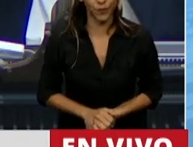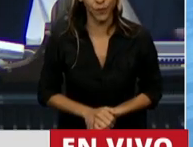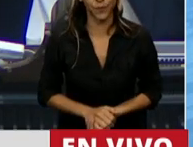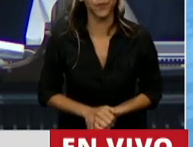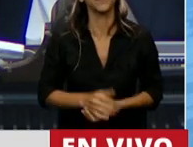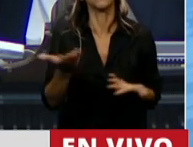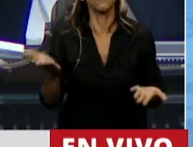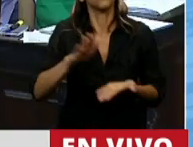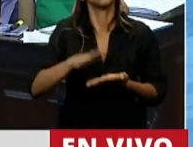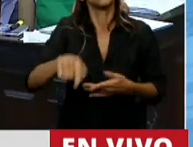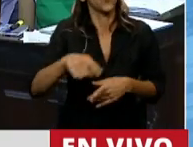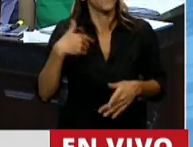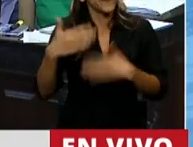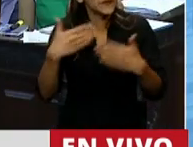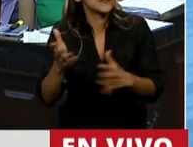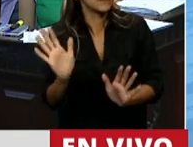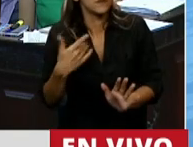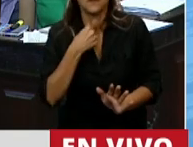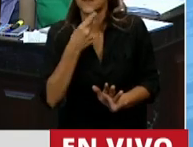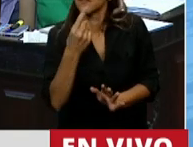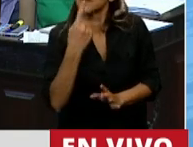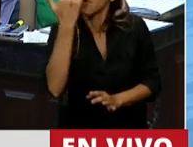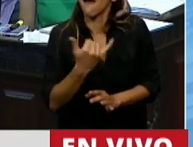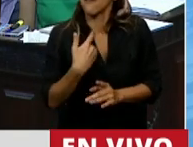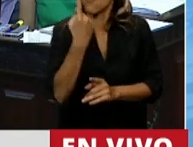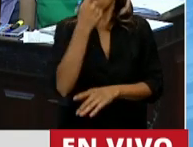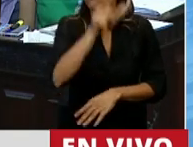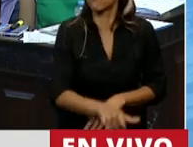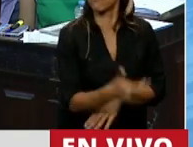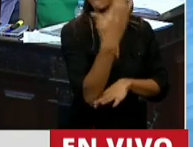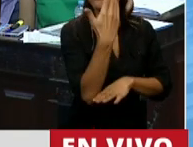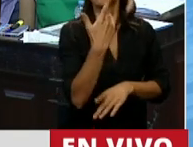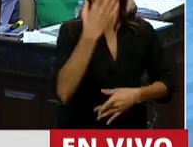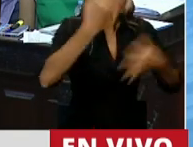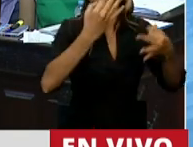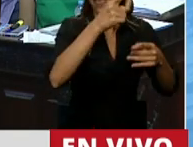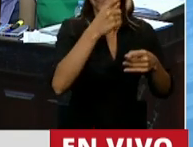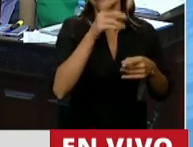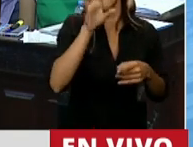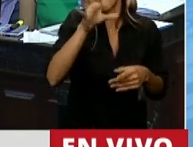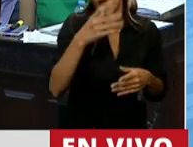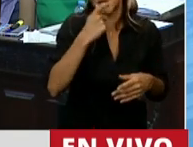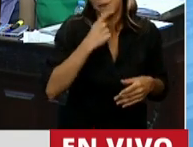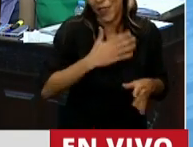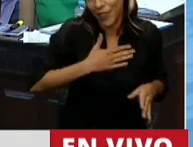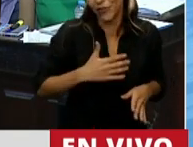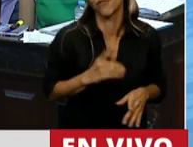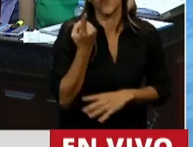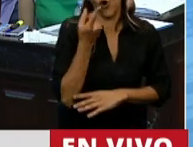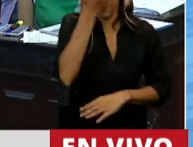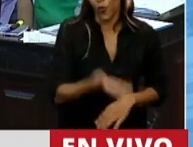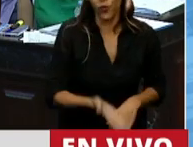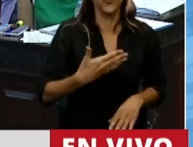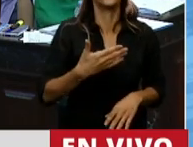me permito traer la intervención de una prestigiosa y reconocida jurista que como mendocina me enorgullece, la